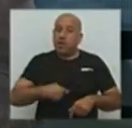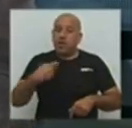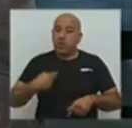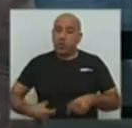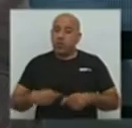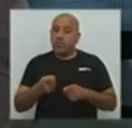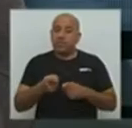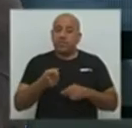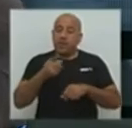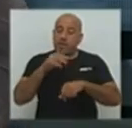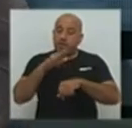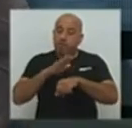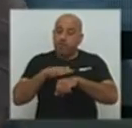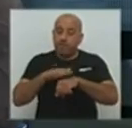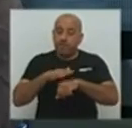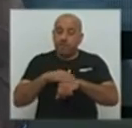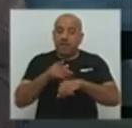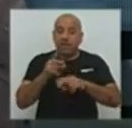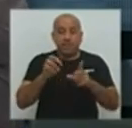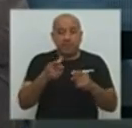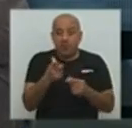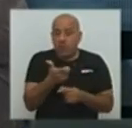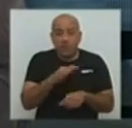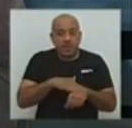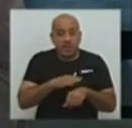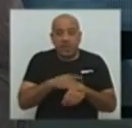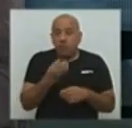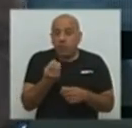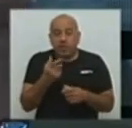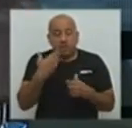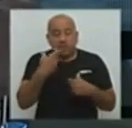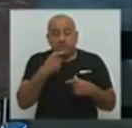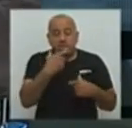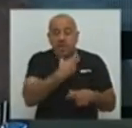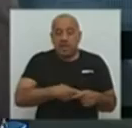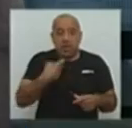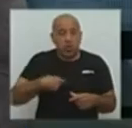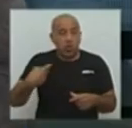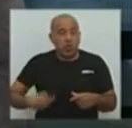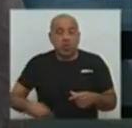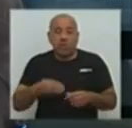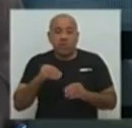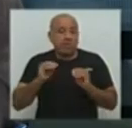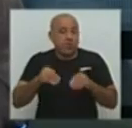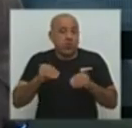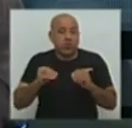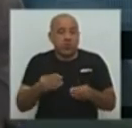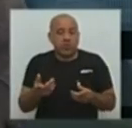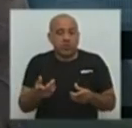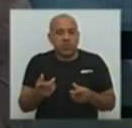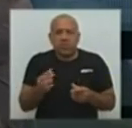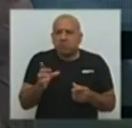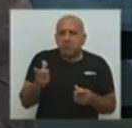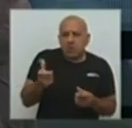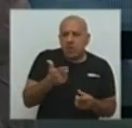no generó muchas situaciones tampoco hubo situaciones polémicas en las cuales como no le cobraron ese penal ni tampoco tuvo